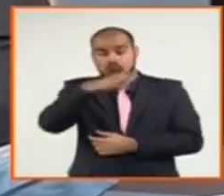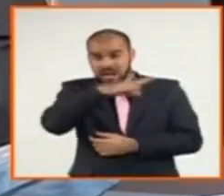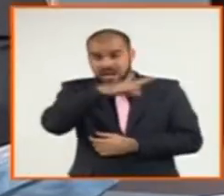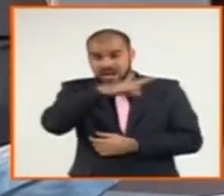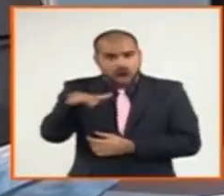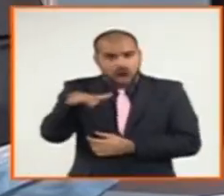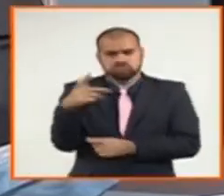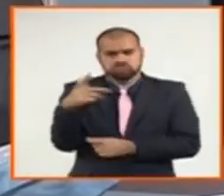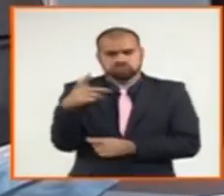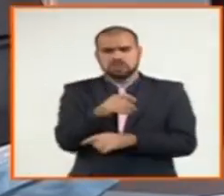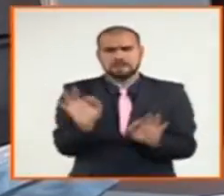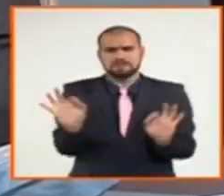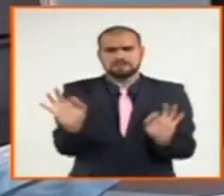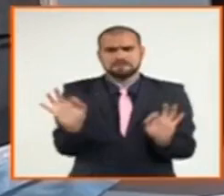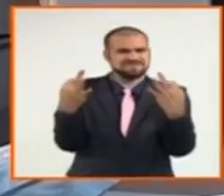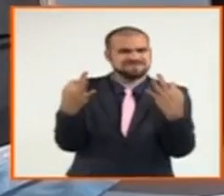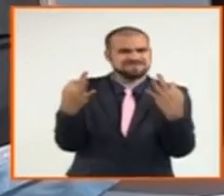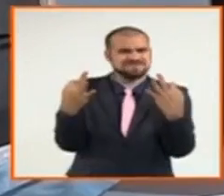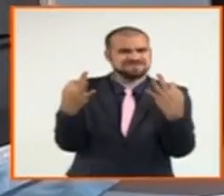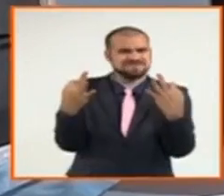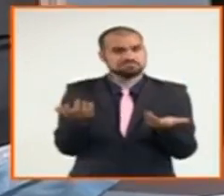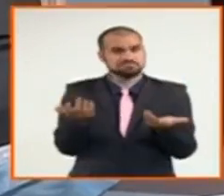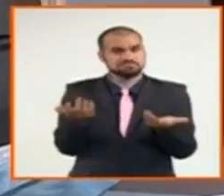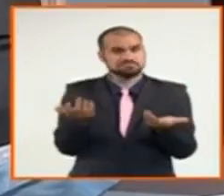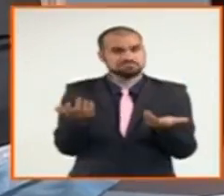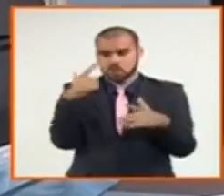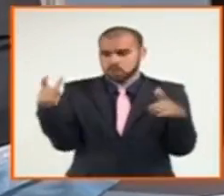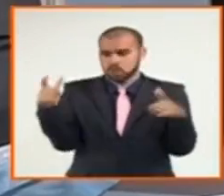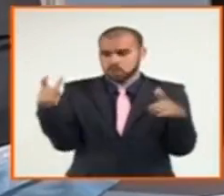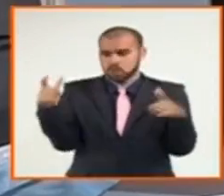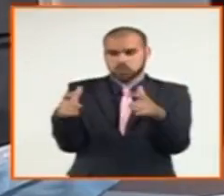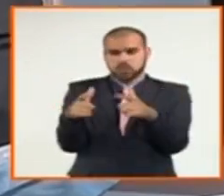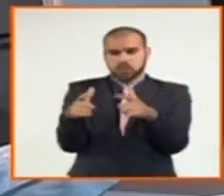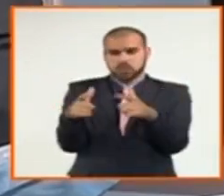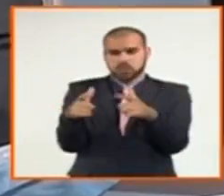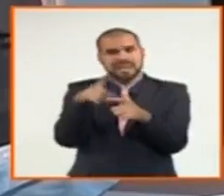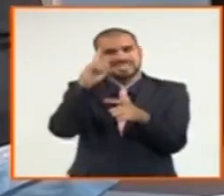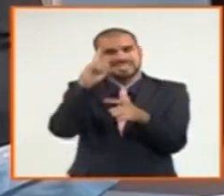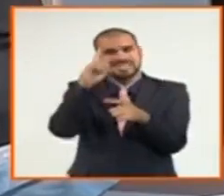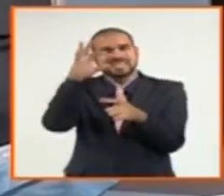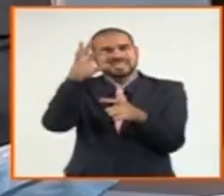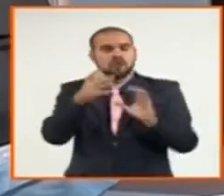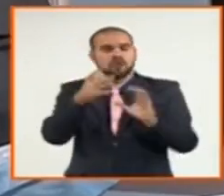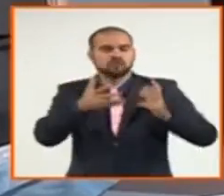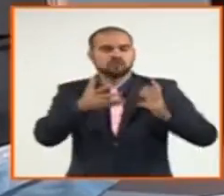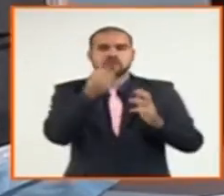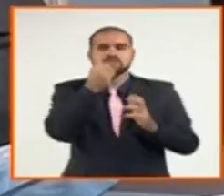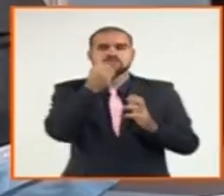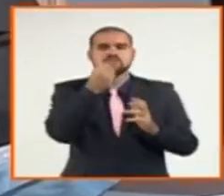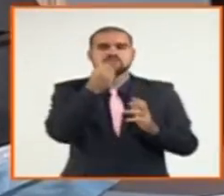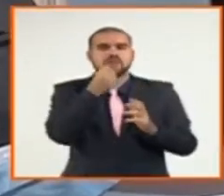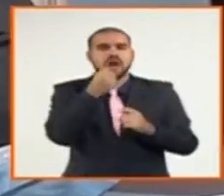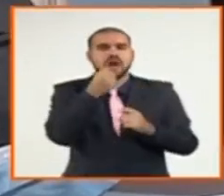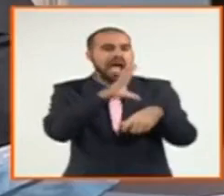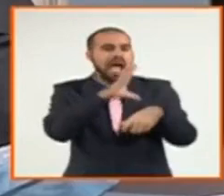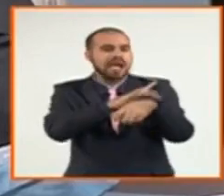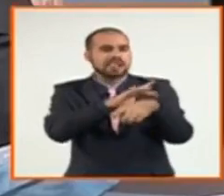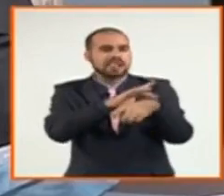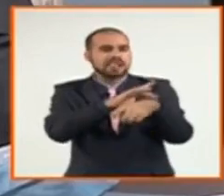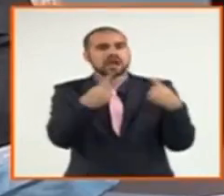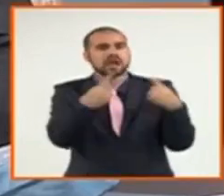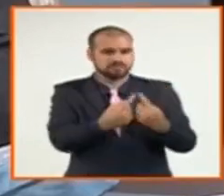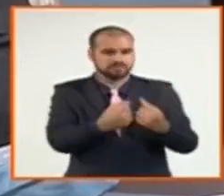que tenía la vacunación pediátrica en el tamaño de la incidencia de toda la enfermedad. Y eso yo pienso que es